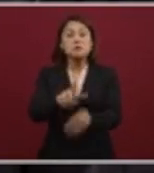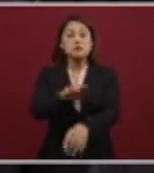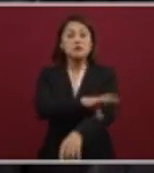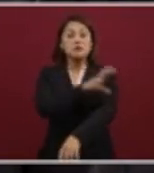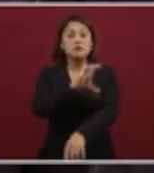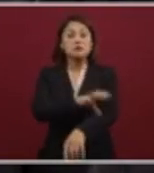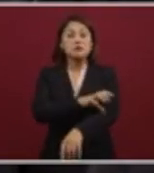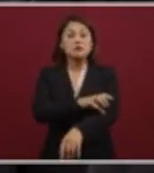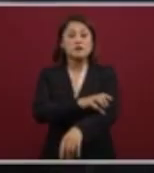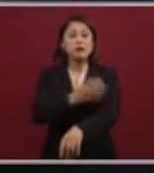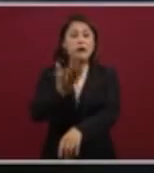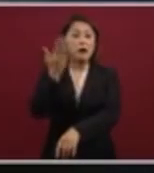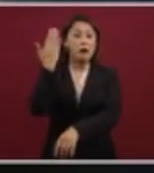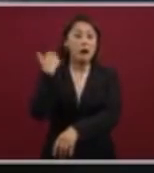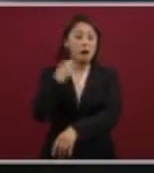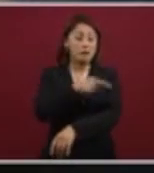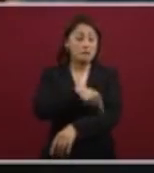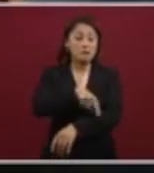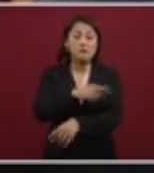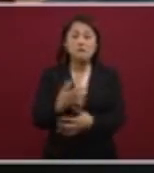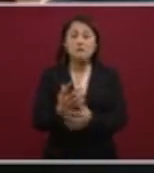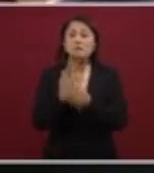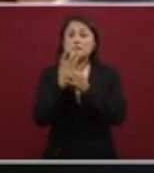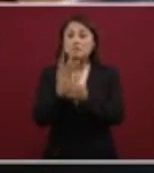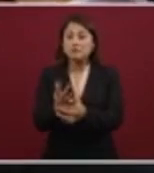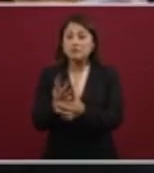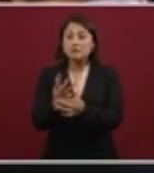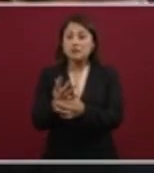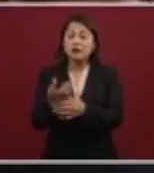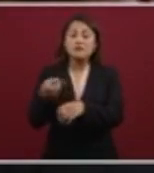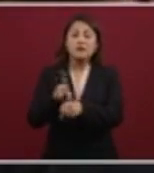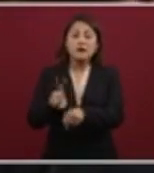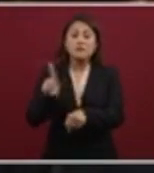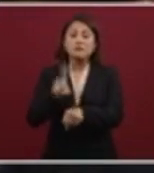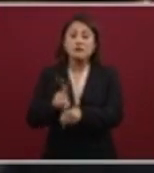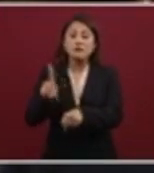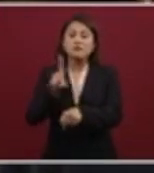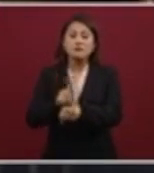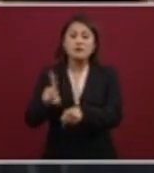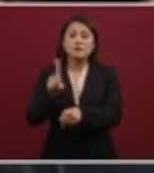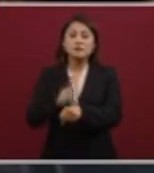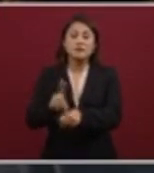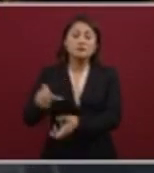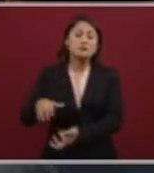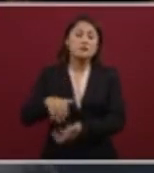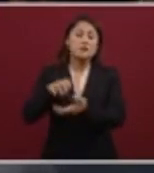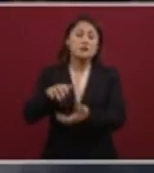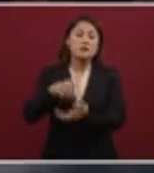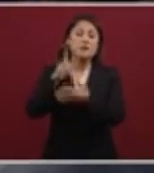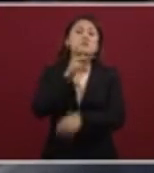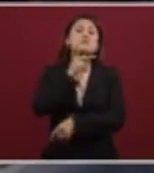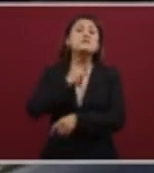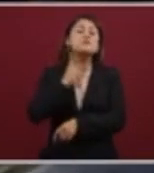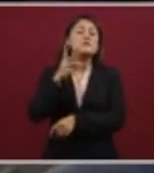barriles diarios. Ahí están los documentos oficiales.